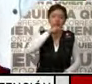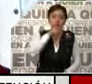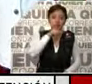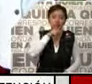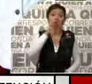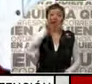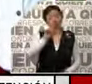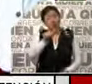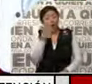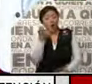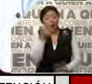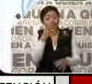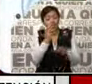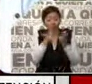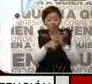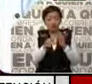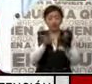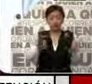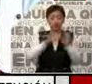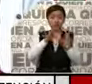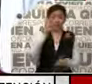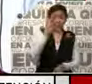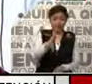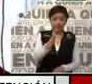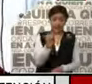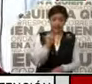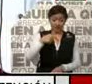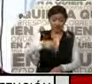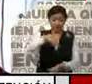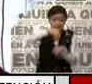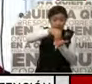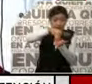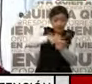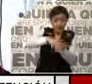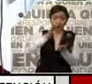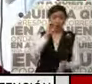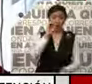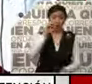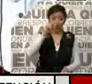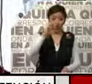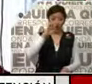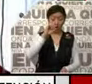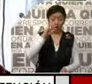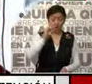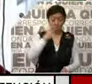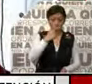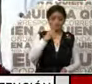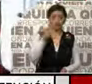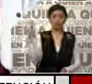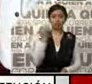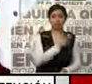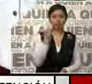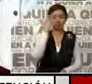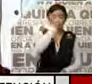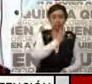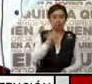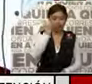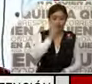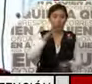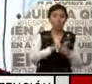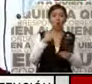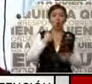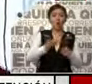es que la señora tiene una cita el 10 de febrero con el oncólogo y requiere forzosamente sus estudios. Nos comentan que la traen de